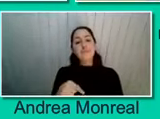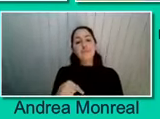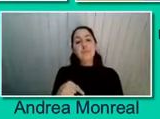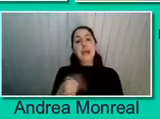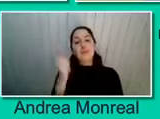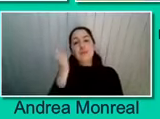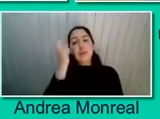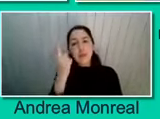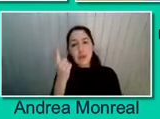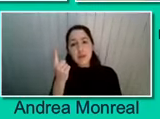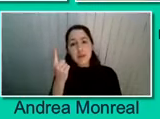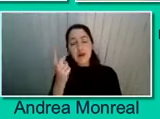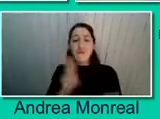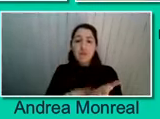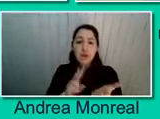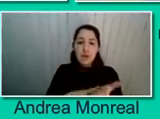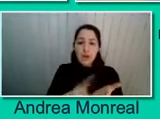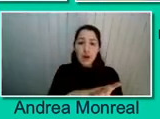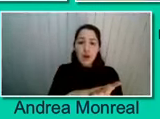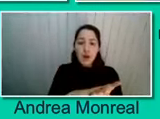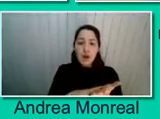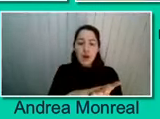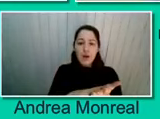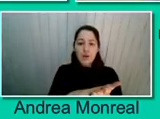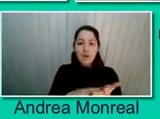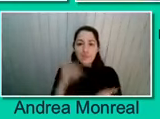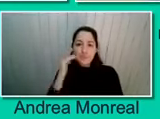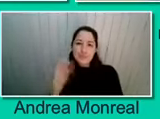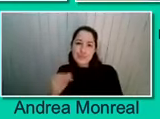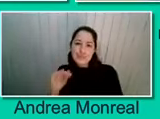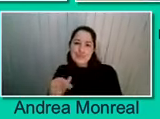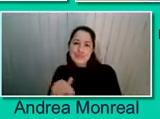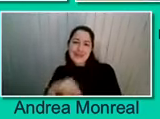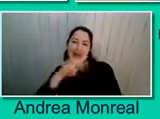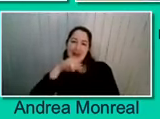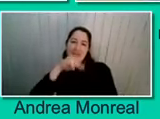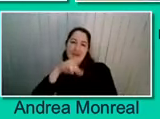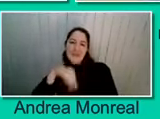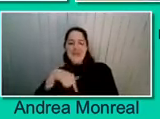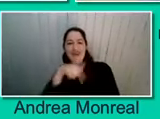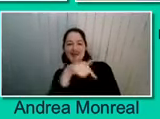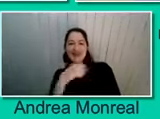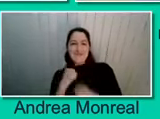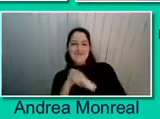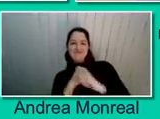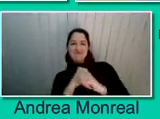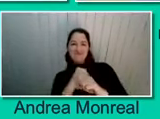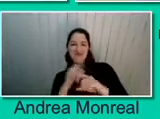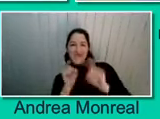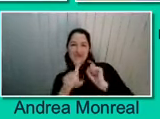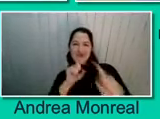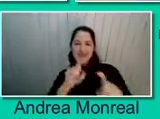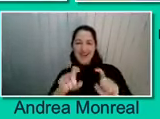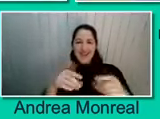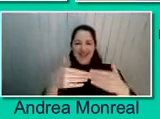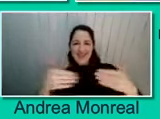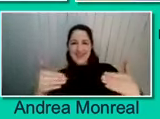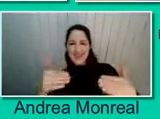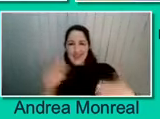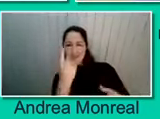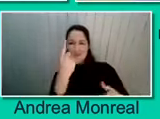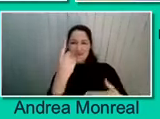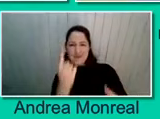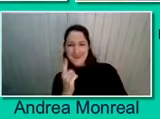realidad el chico es así como que la mamá está en primera línea, qué sé yo. Yo creo que a todos nos ha pasado un poco esto de tener que quedarnos trabajando